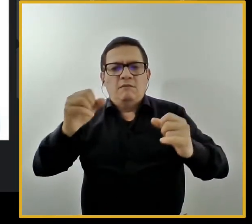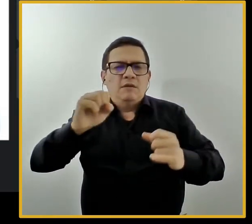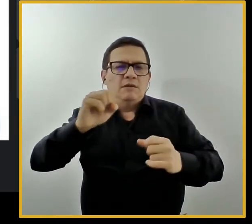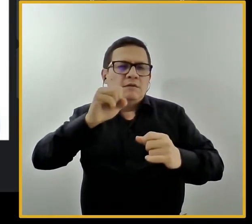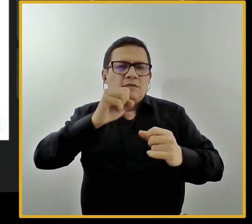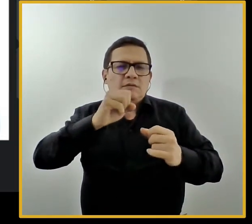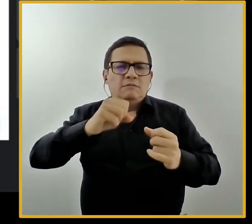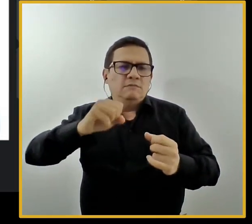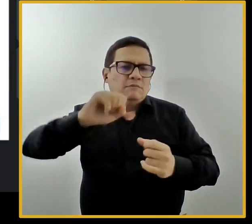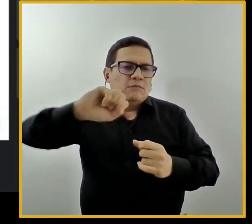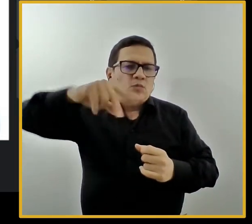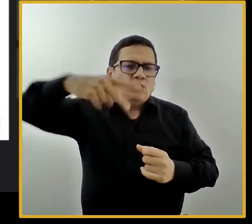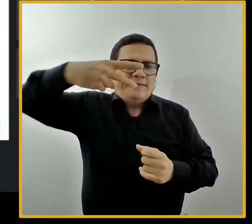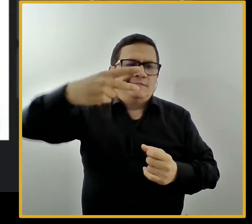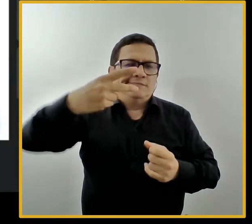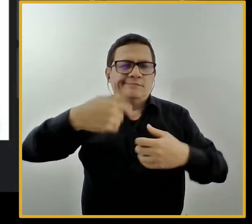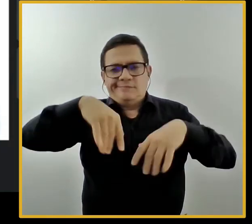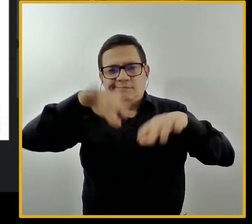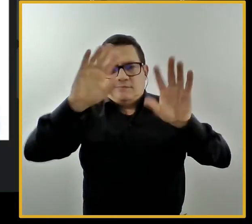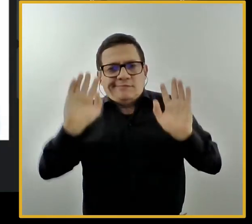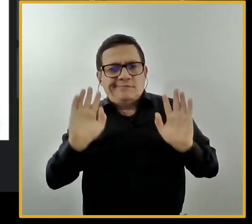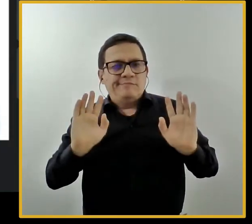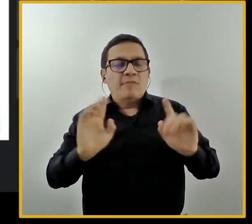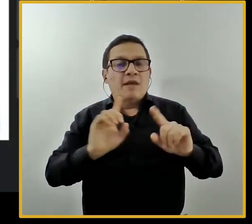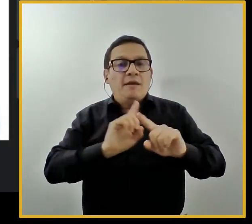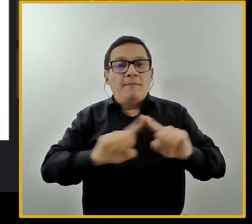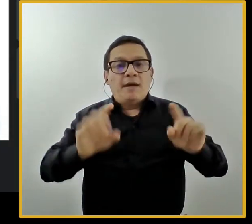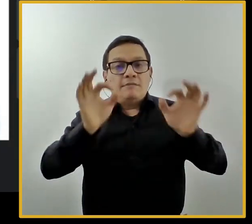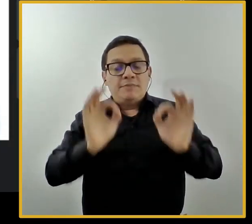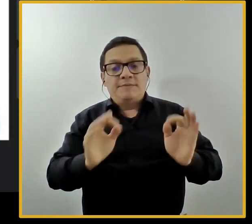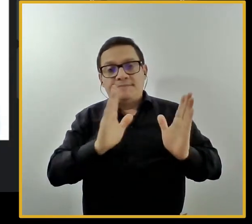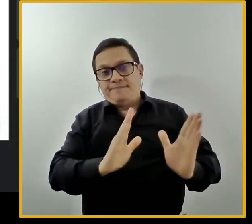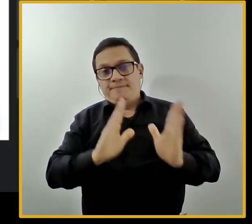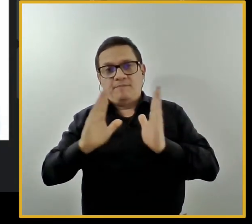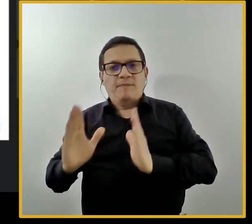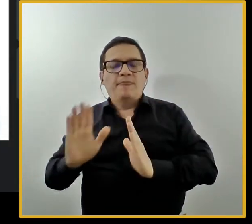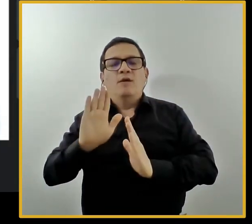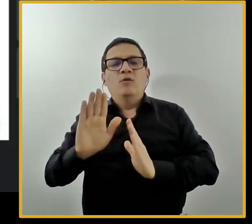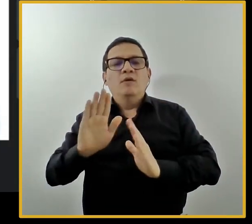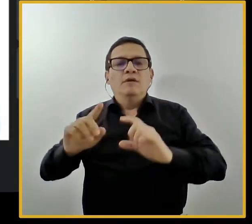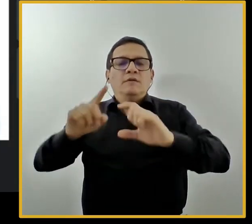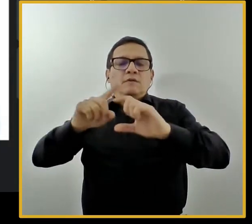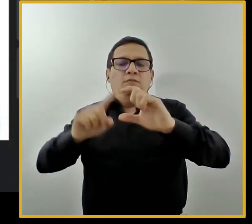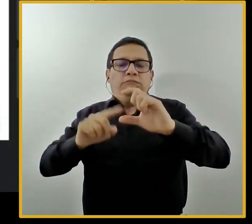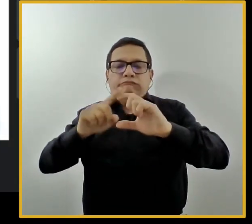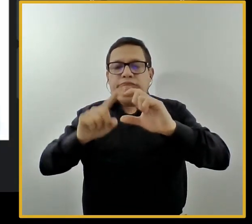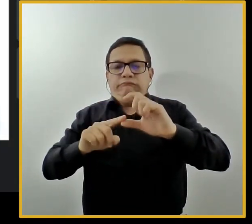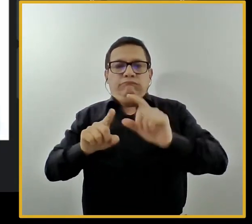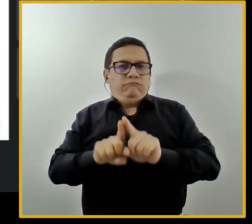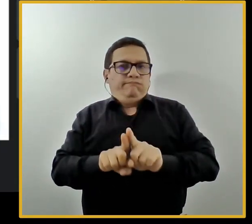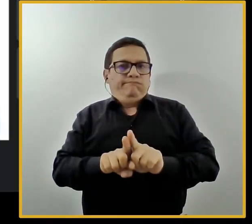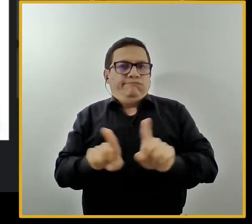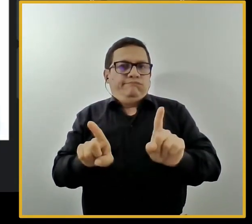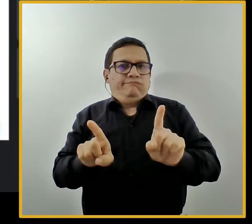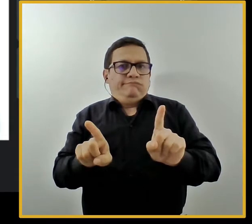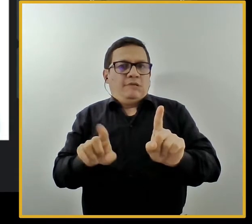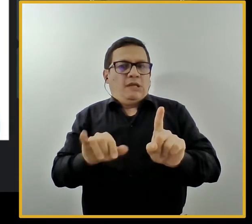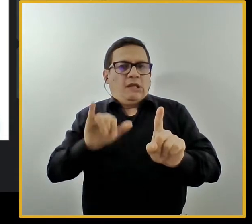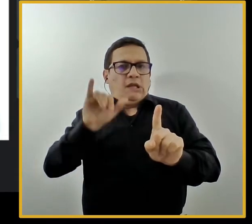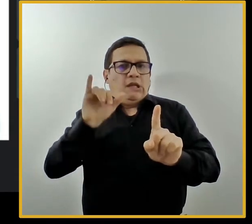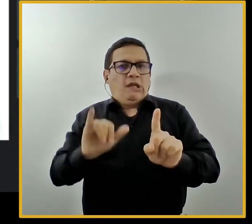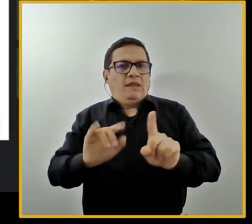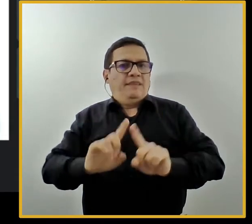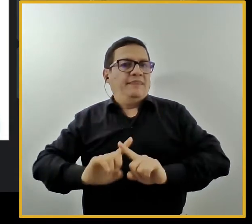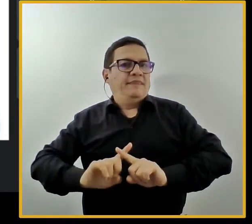¿sí? Entre otras allí. Pero, pues ya aquí, hablando de esa ecuación